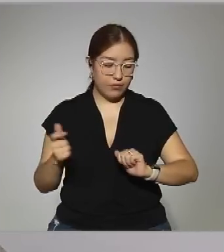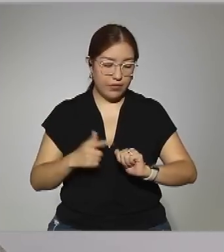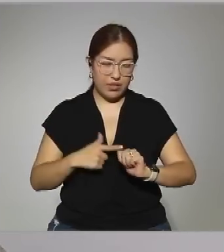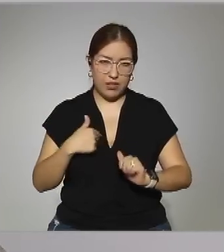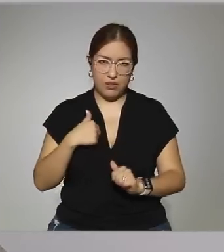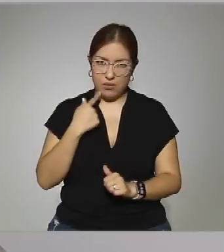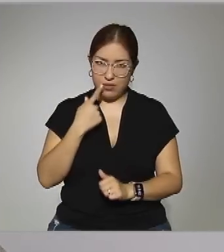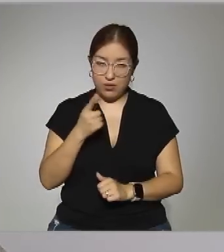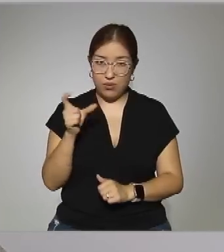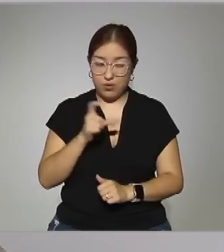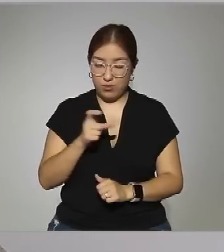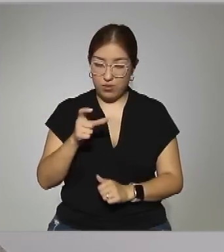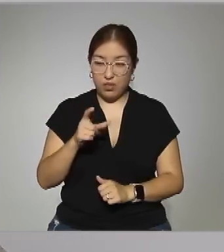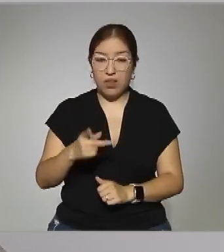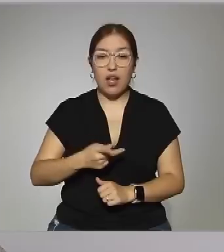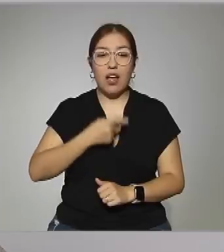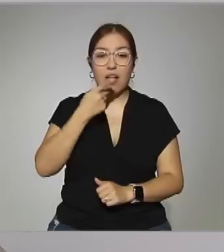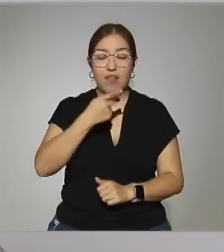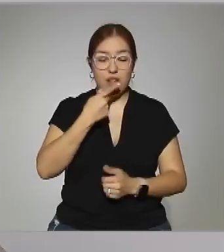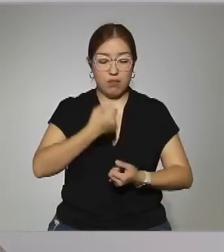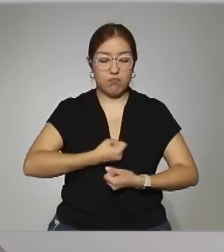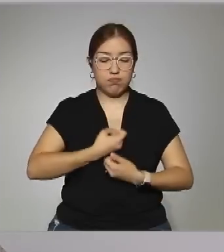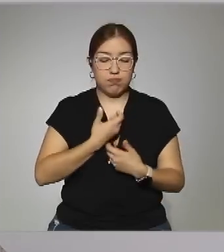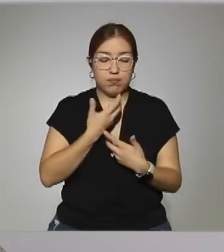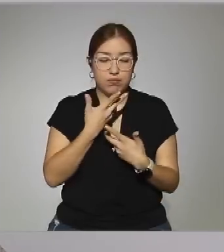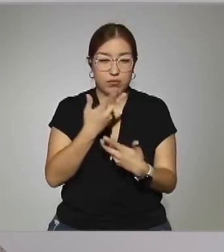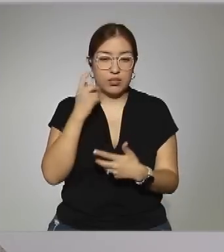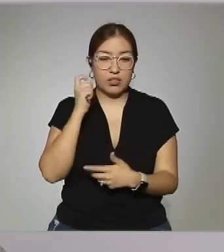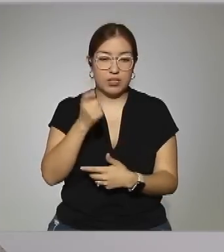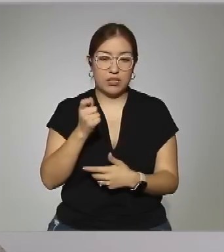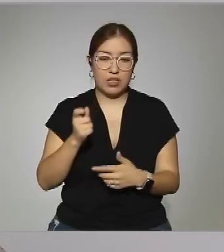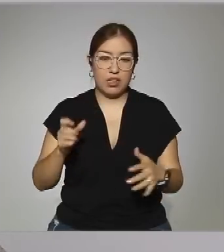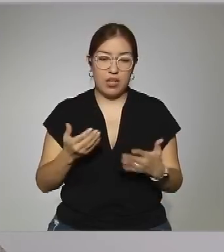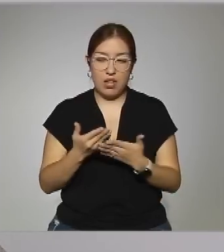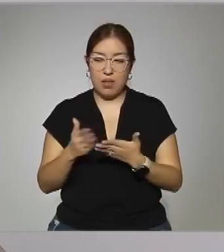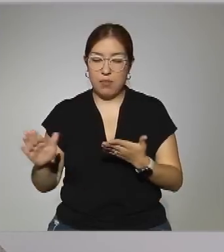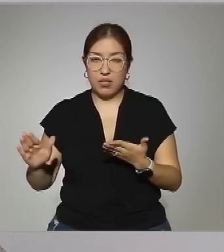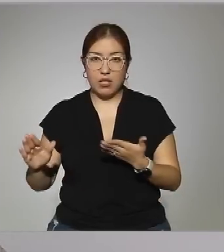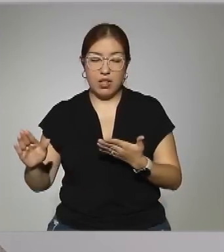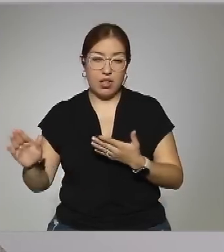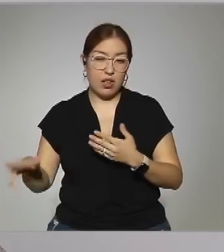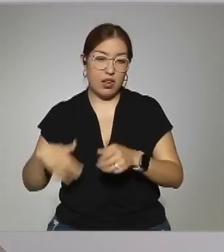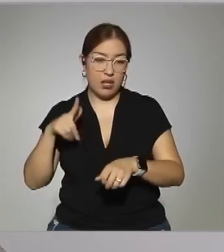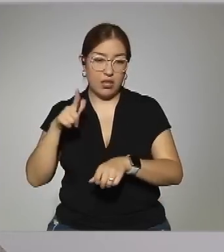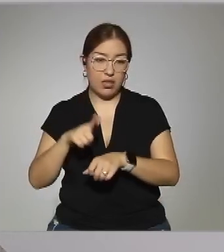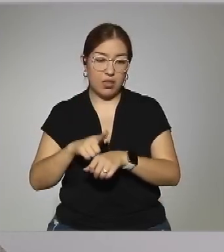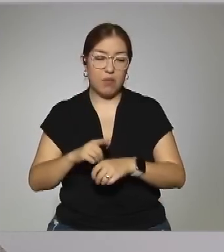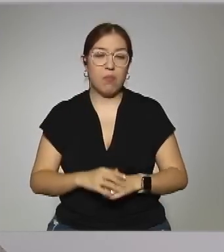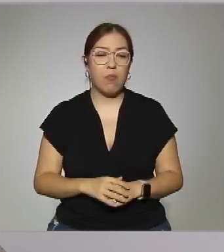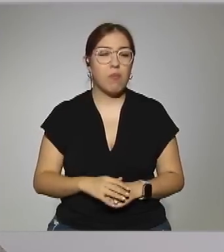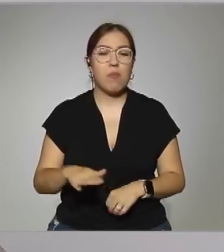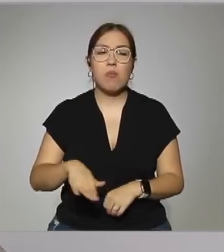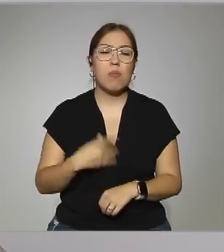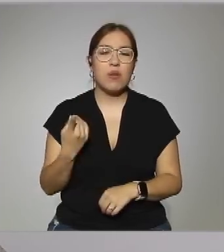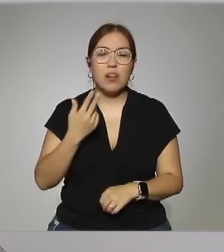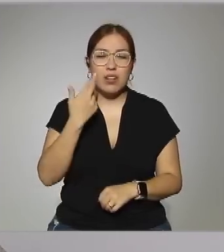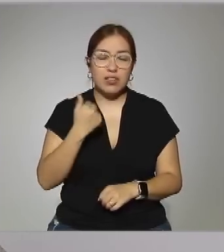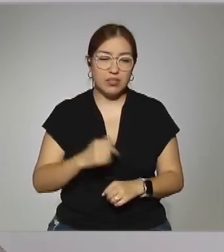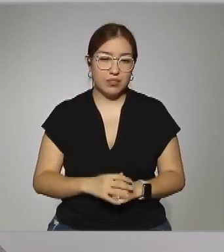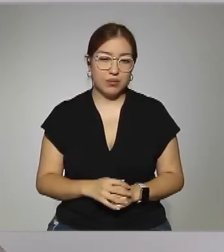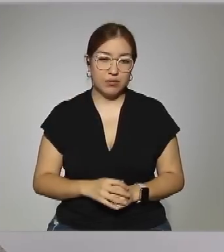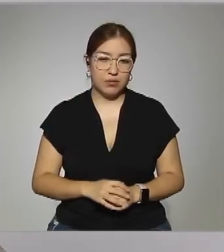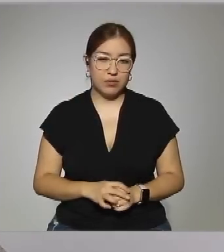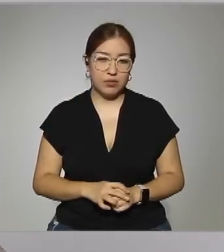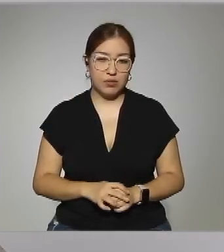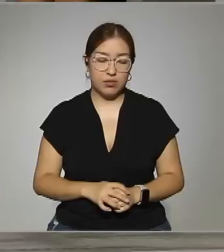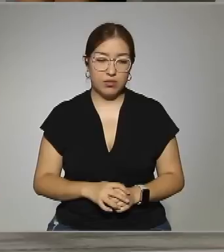por el lenguaje, estamos traumatizados, estamos fuera del campo de la naturaleza. Nosotros por estar habitados por el... ¿Por qué? ¿Por qué? Porque